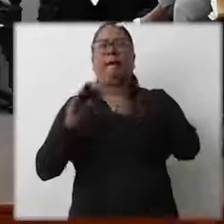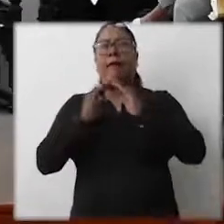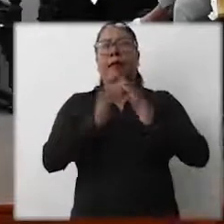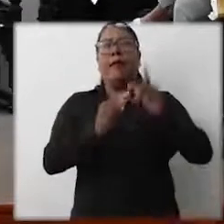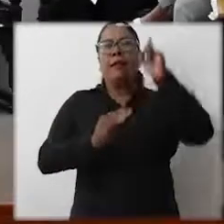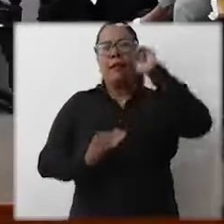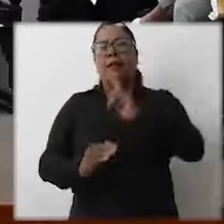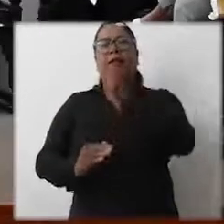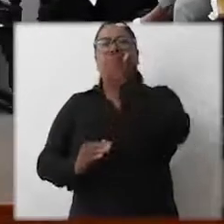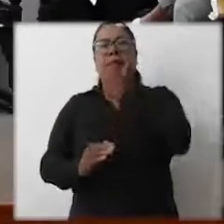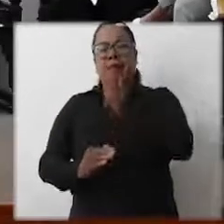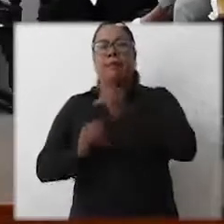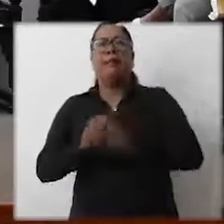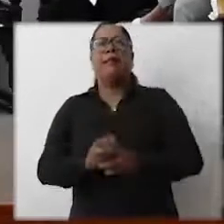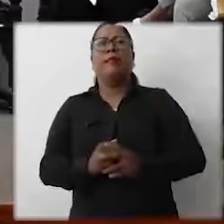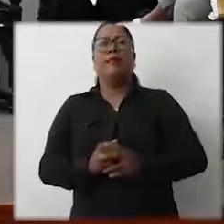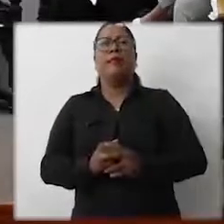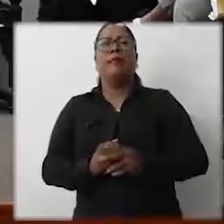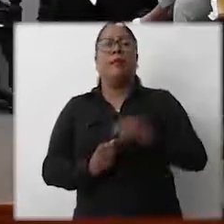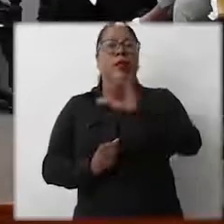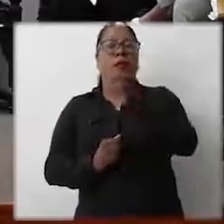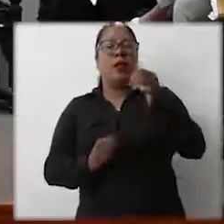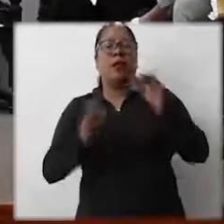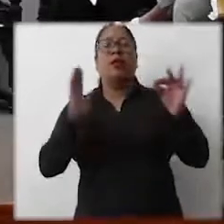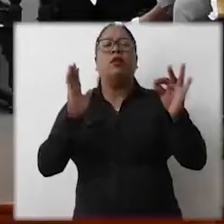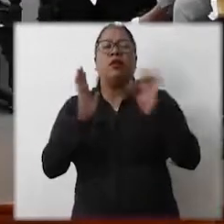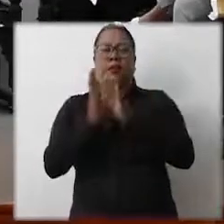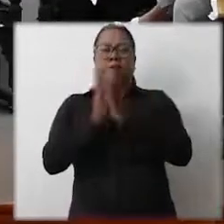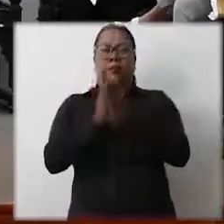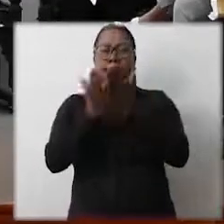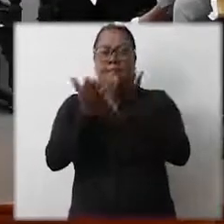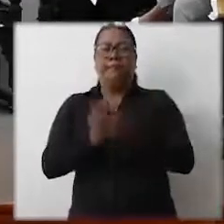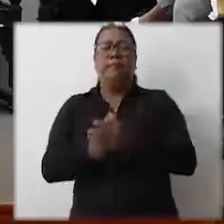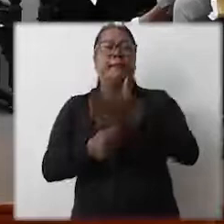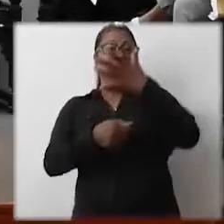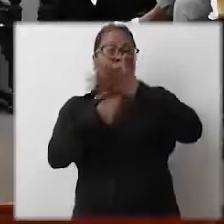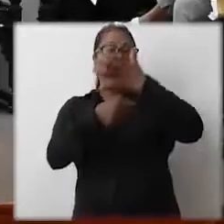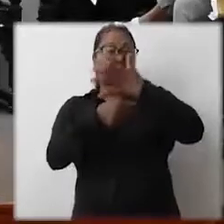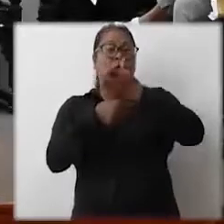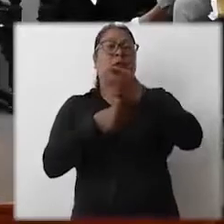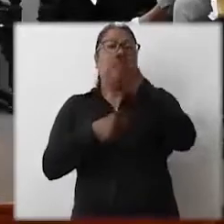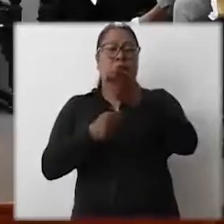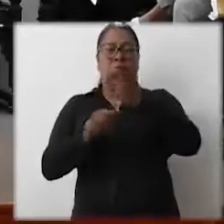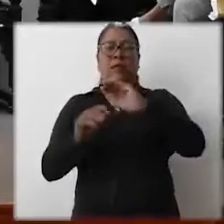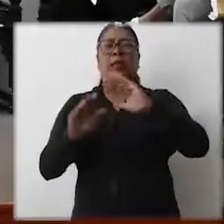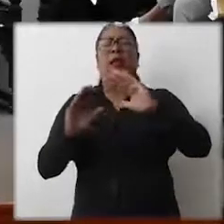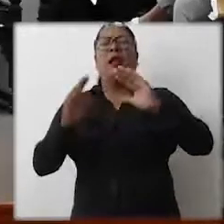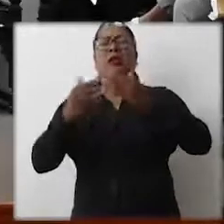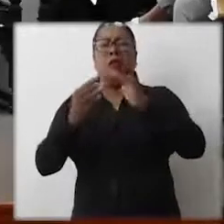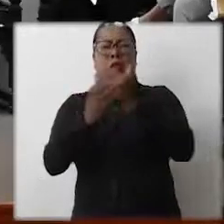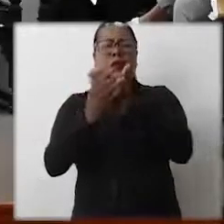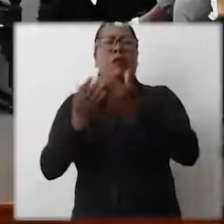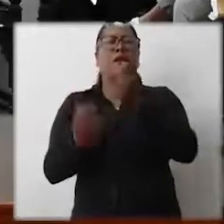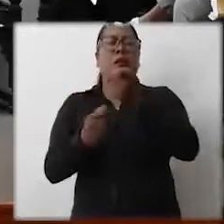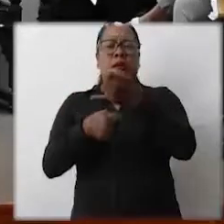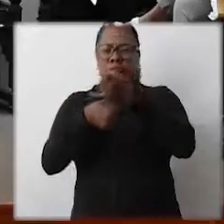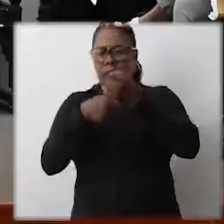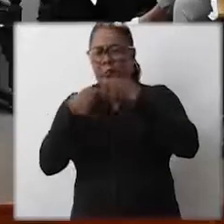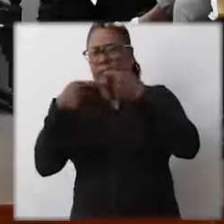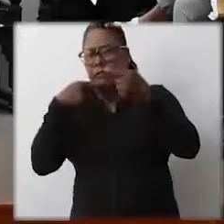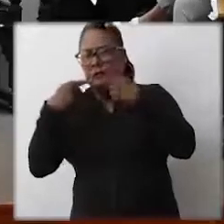de fecha 14 de febrero del 2022, presentado por la regidora de Igualdad de Género y de Ciudad Educadora de este